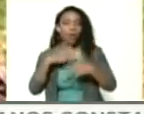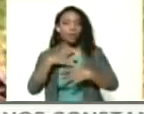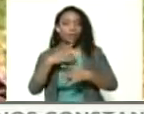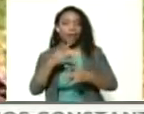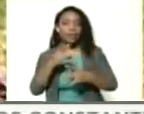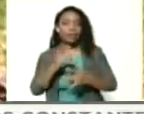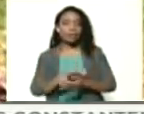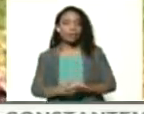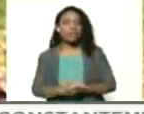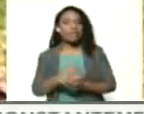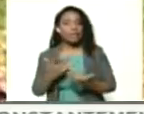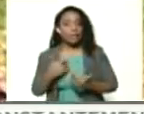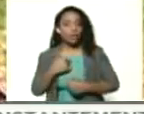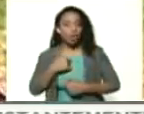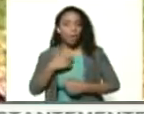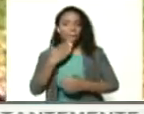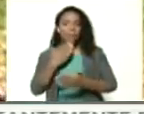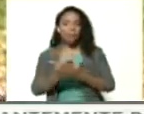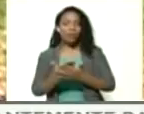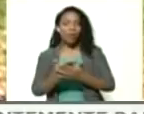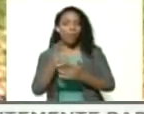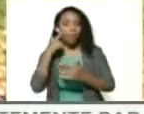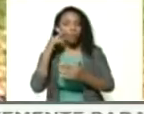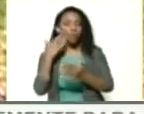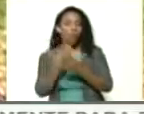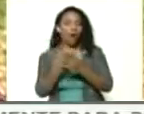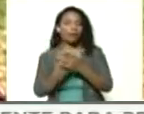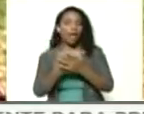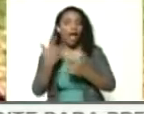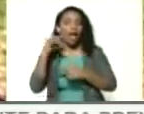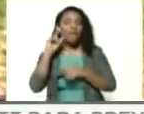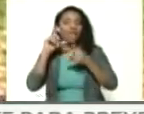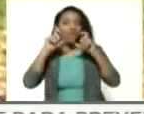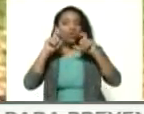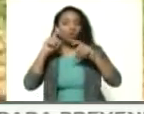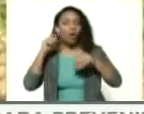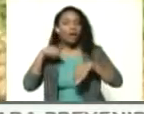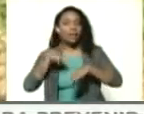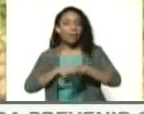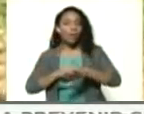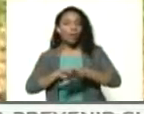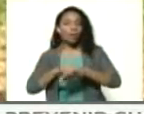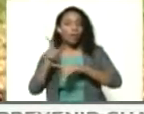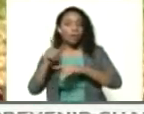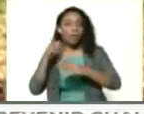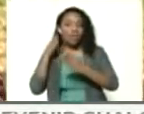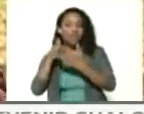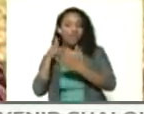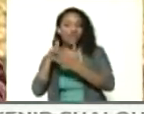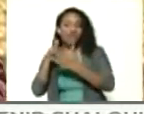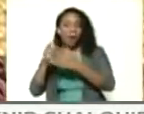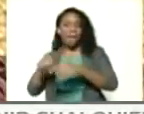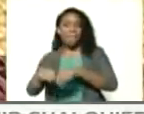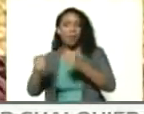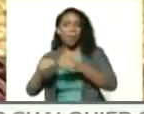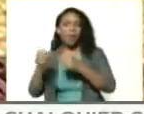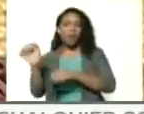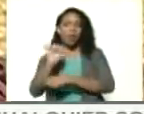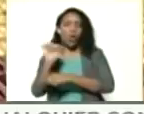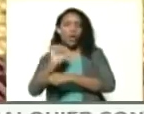interesante que me permito mostrar porque tiene fotografías del momento, lo que fue ese acoso a la embajada cubana, la destrucción de los